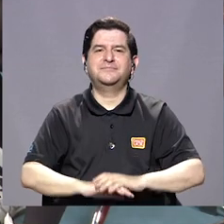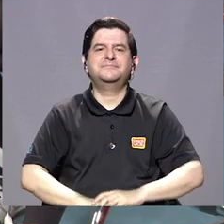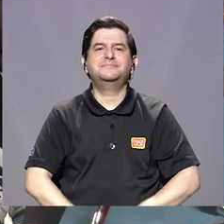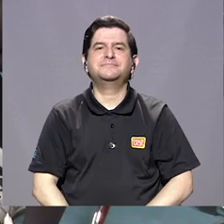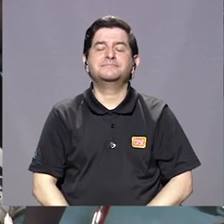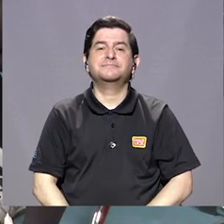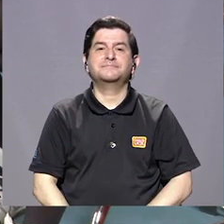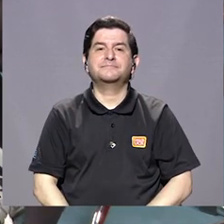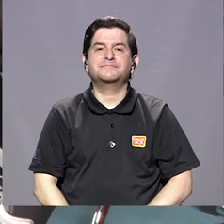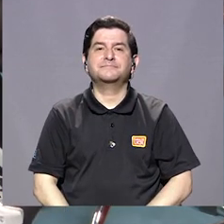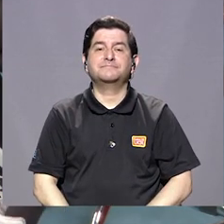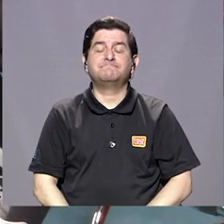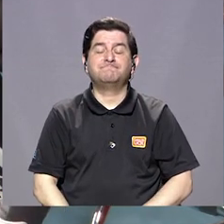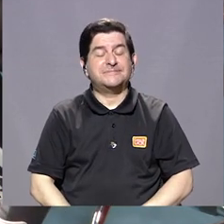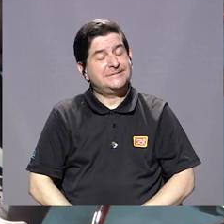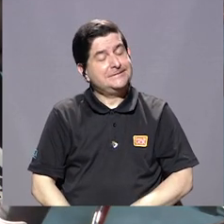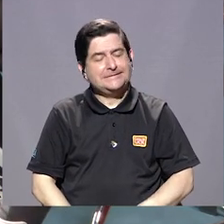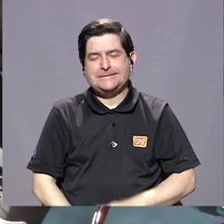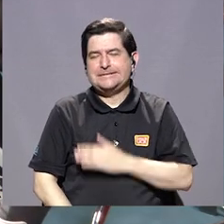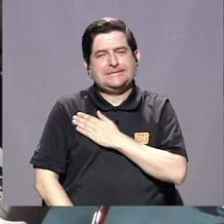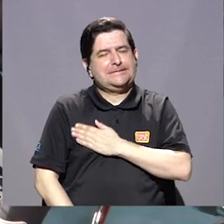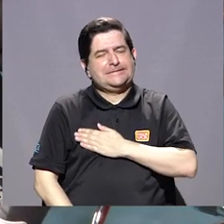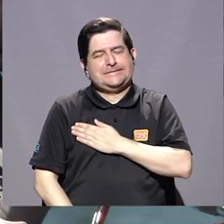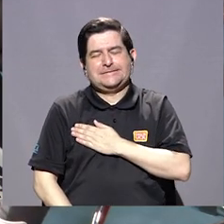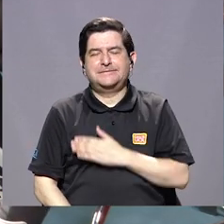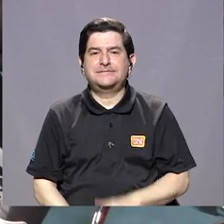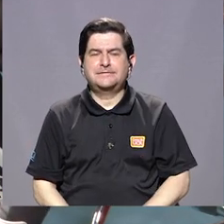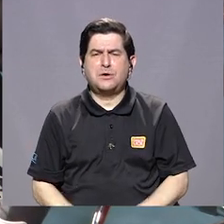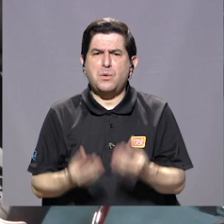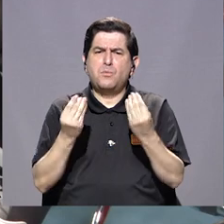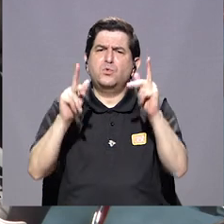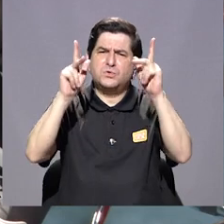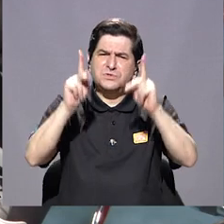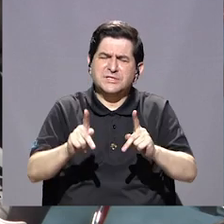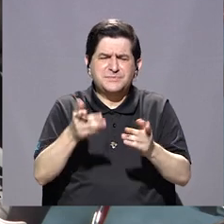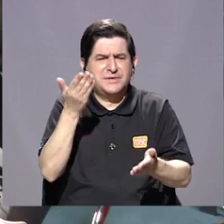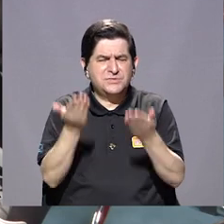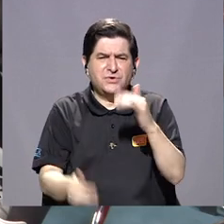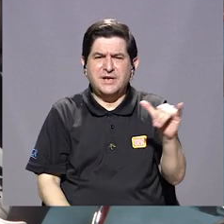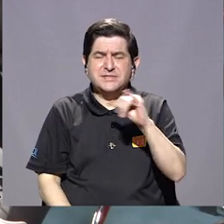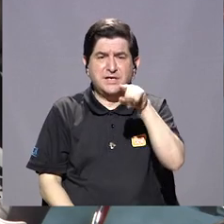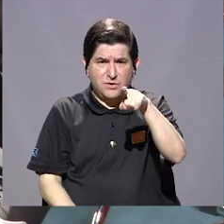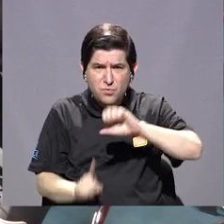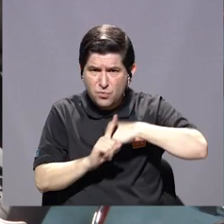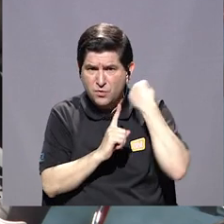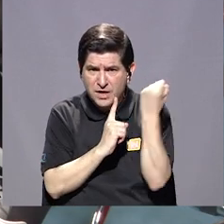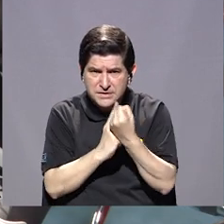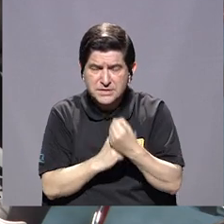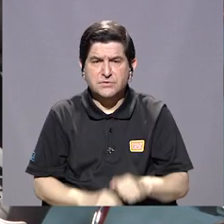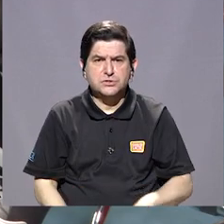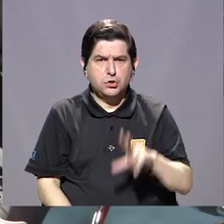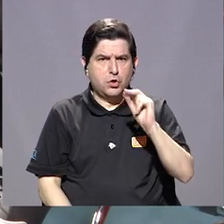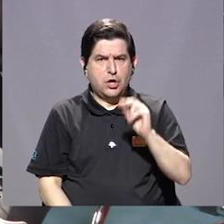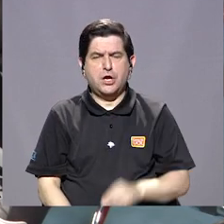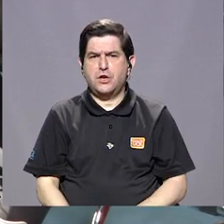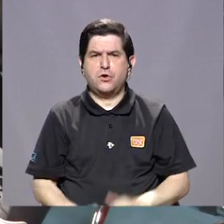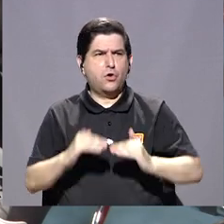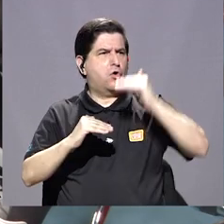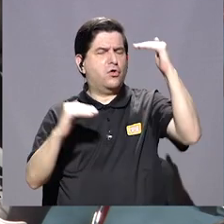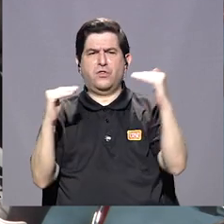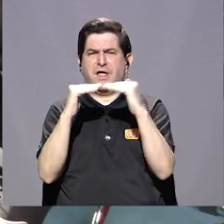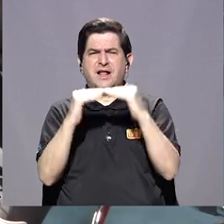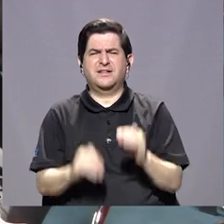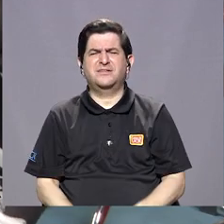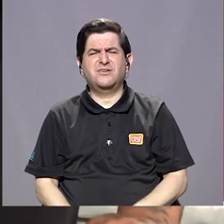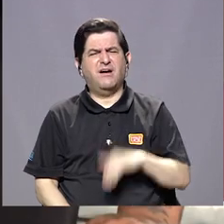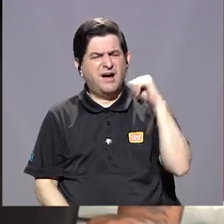que lo siento mucho. Quiero hacer un paréntesis, porque mucha gente le puede estar pasando lo que usted y no a nivel de élite. Y dice, ¿para qué tanto